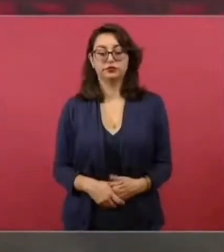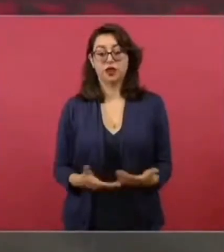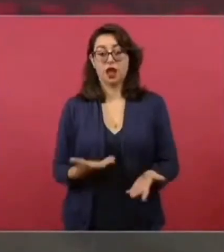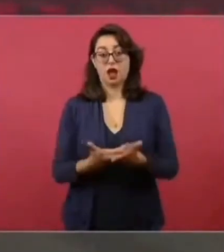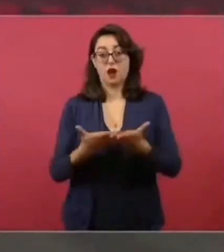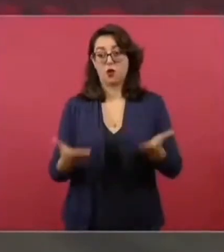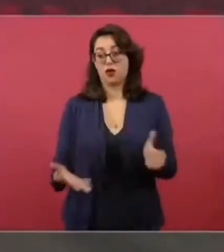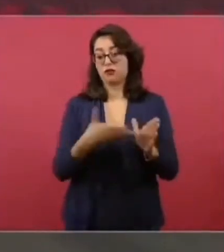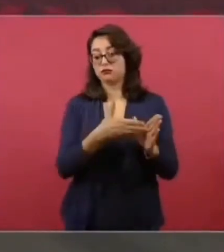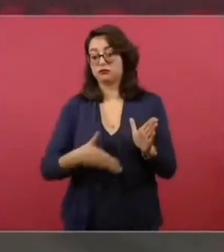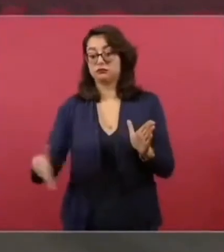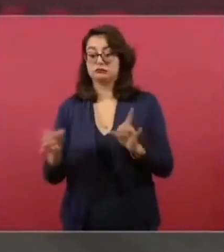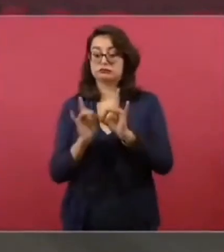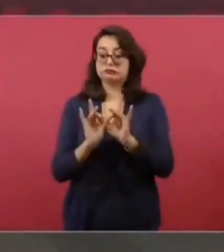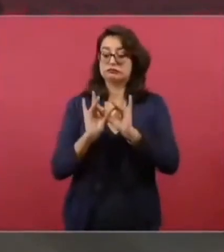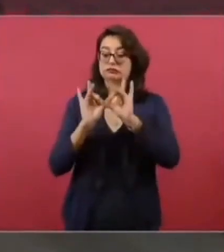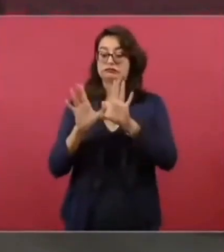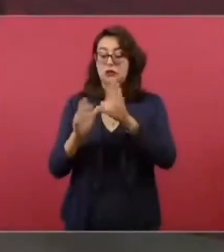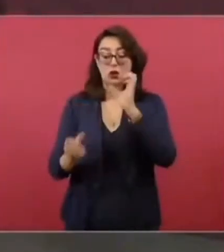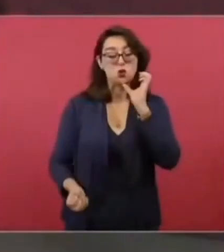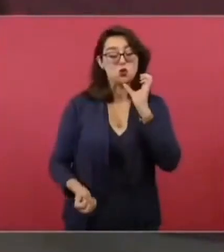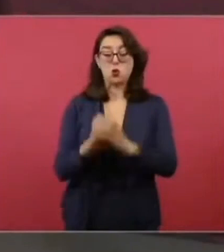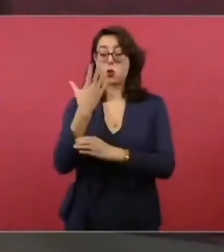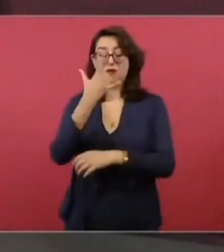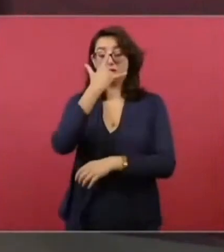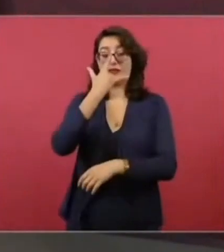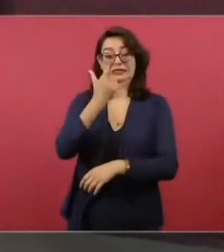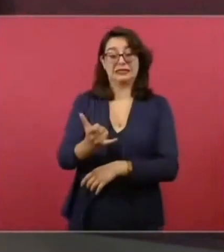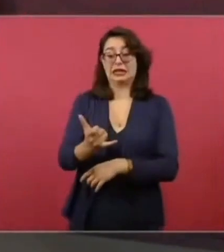determinantes o no